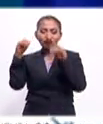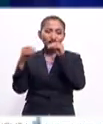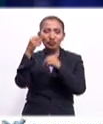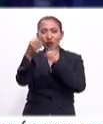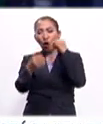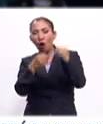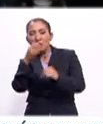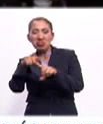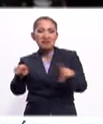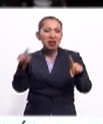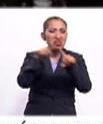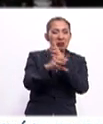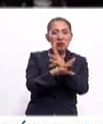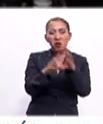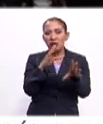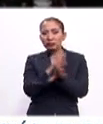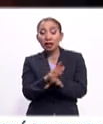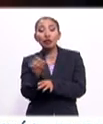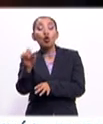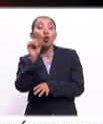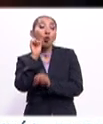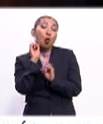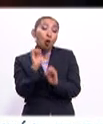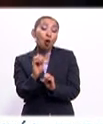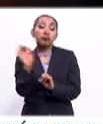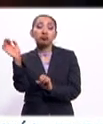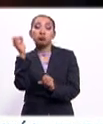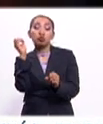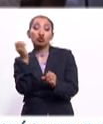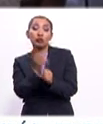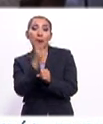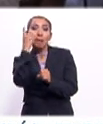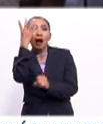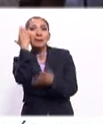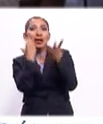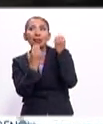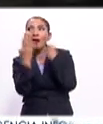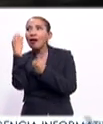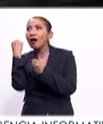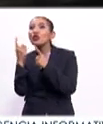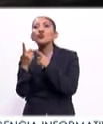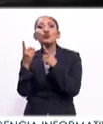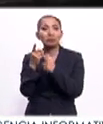montajes escénicos, o bien la oportunidad para el aprendizaje.